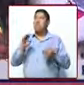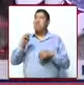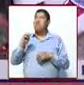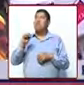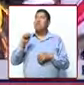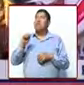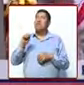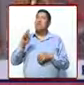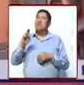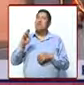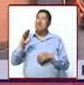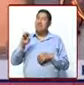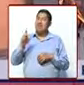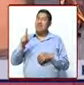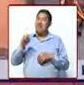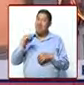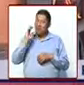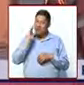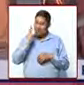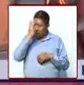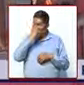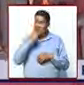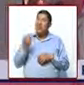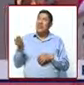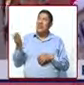Marcelito. Miren, está bonito, ¿no?